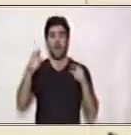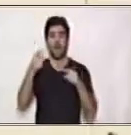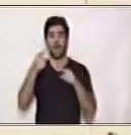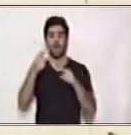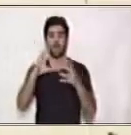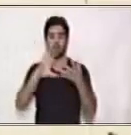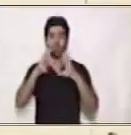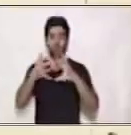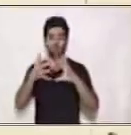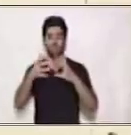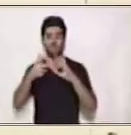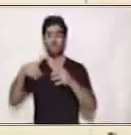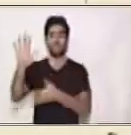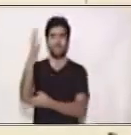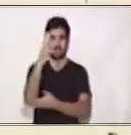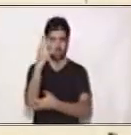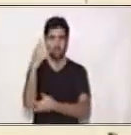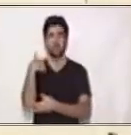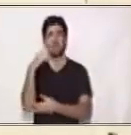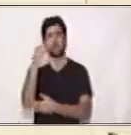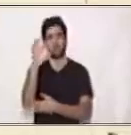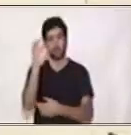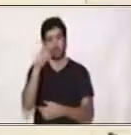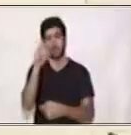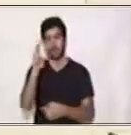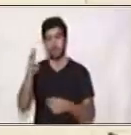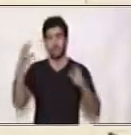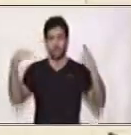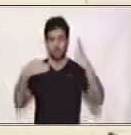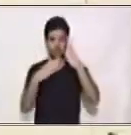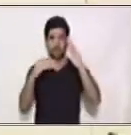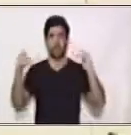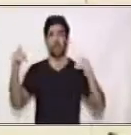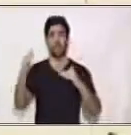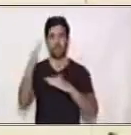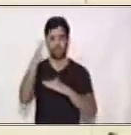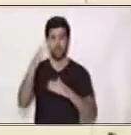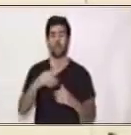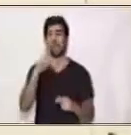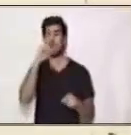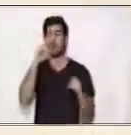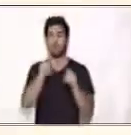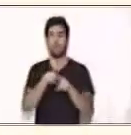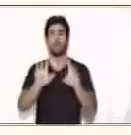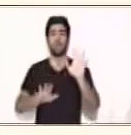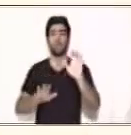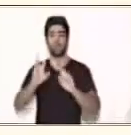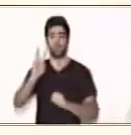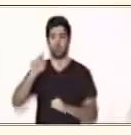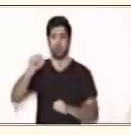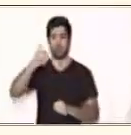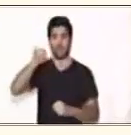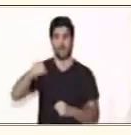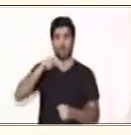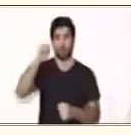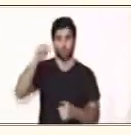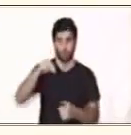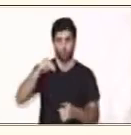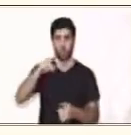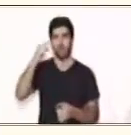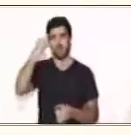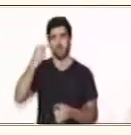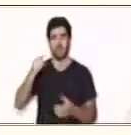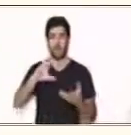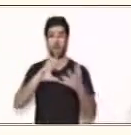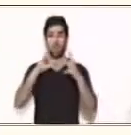puedas reducir, reutilizar y reciclar. También el 12 de junio estamos conmemorando el Día Mundial contra